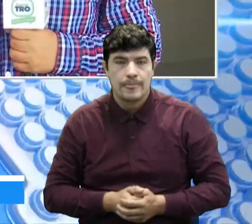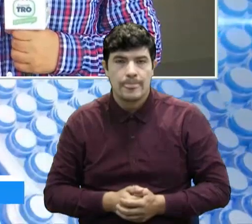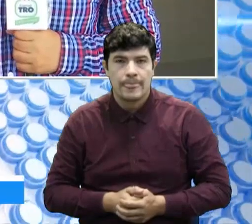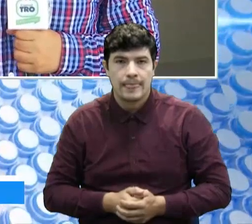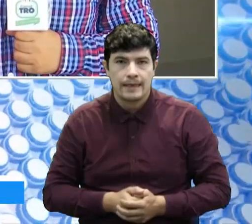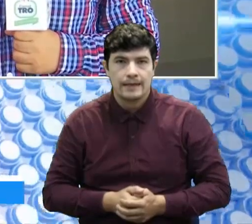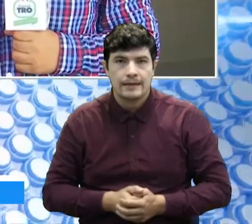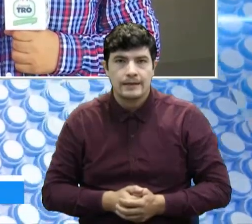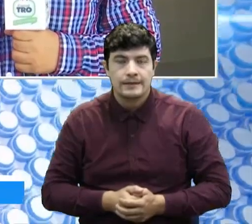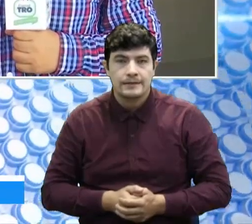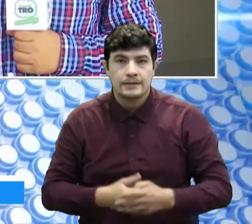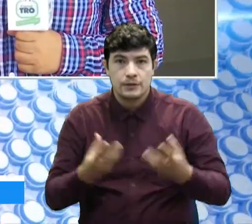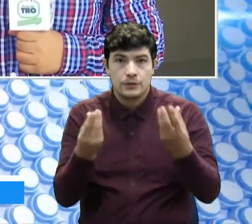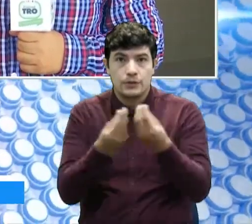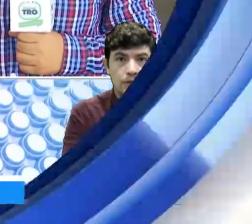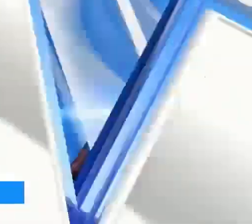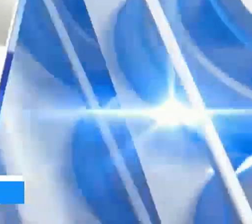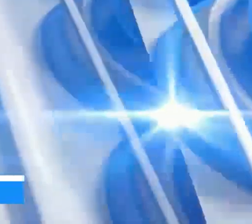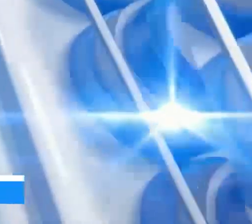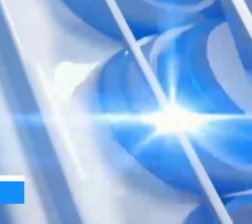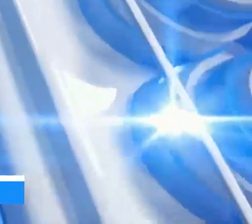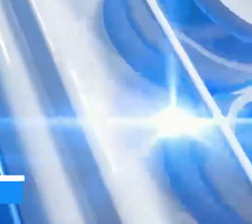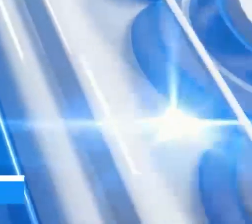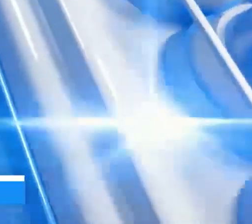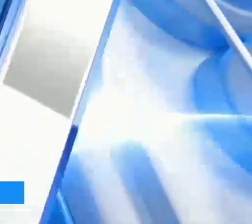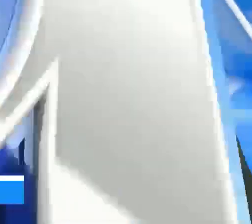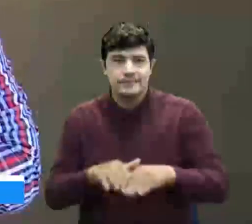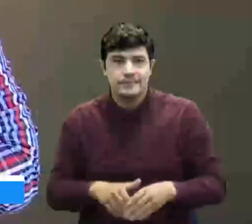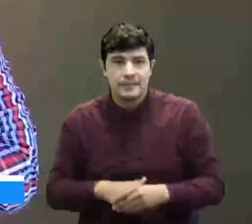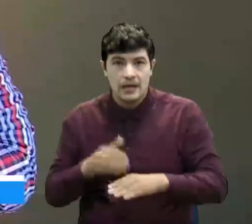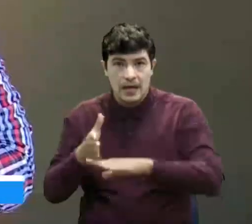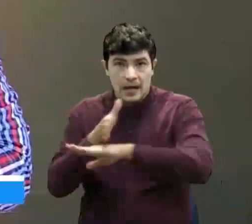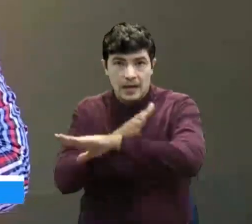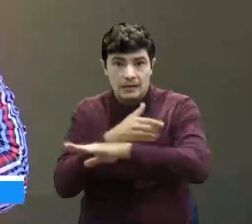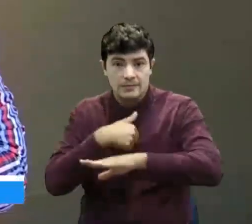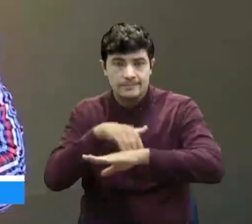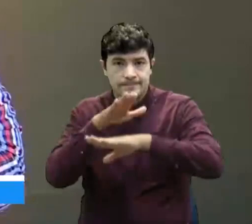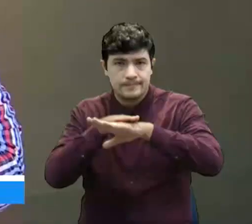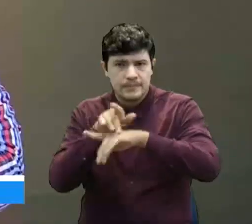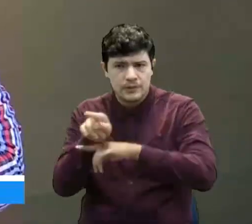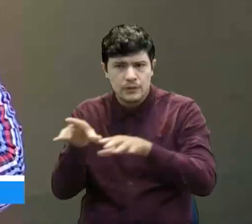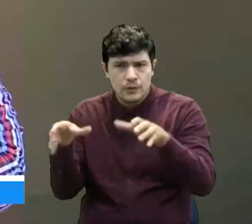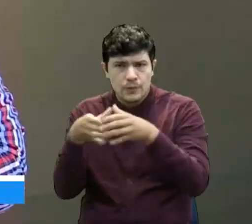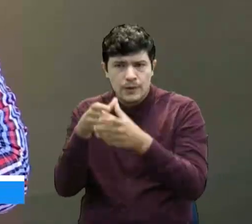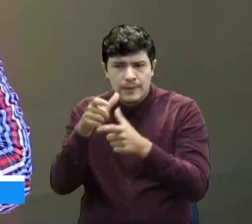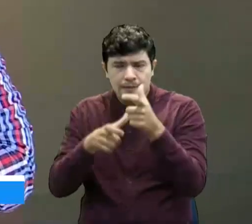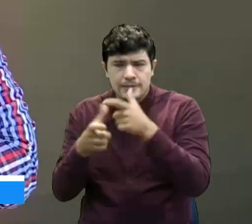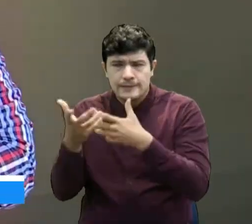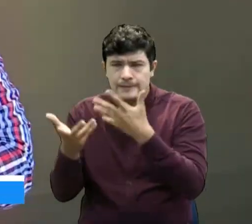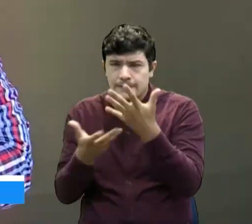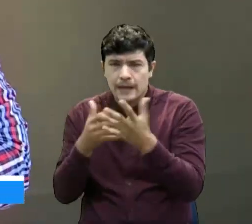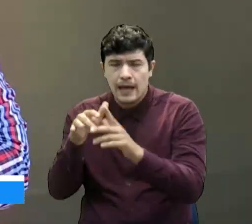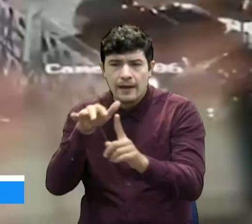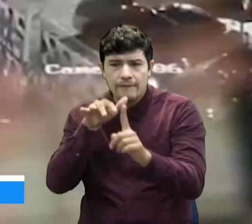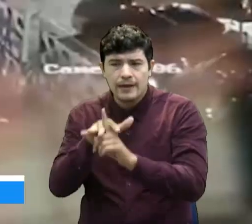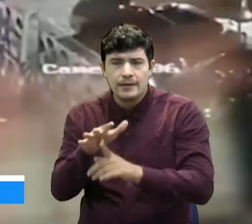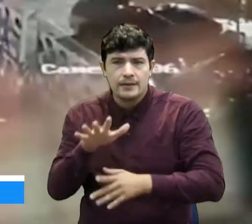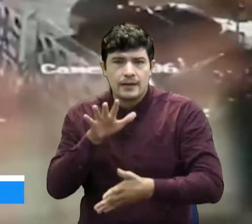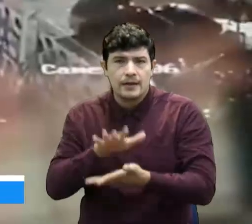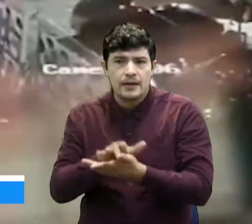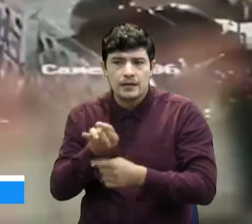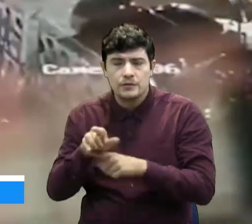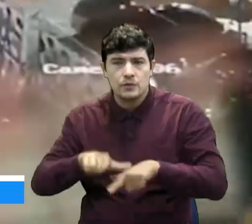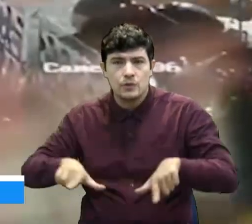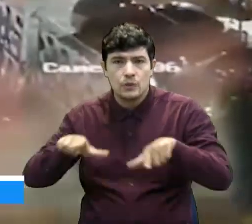Compañeros y televidentes, buenas tardes. Como les comentaba hace un rato, un grupo de personas irrumpió la tranquilidad de un